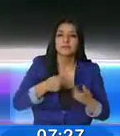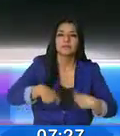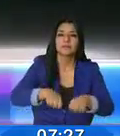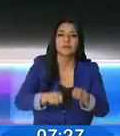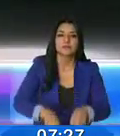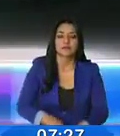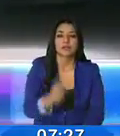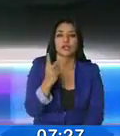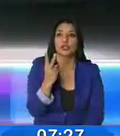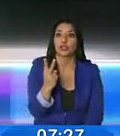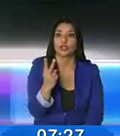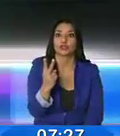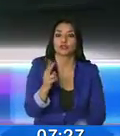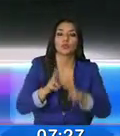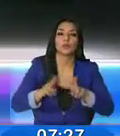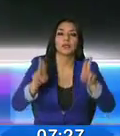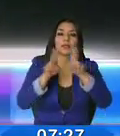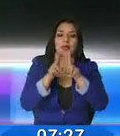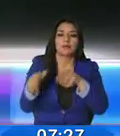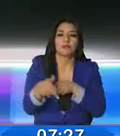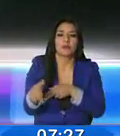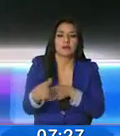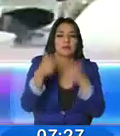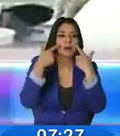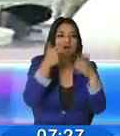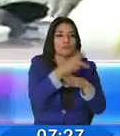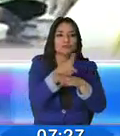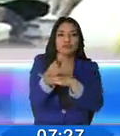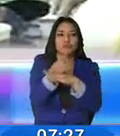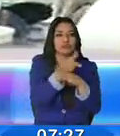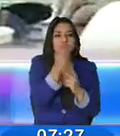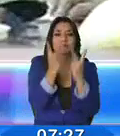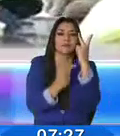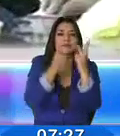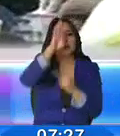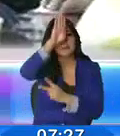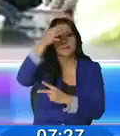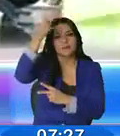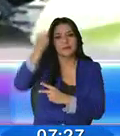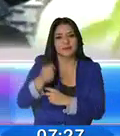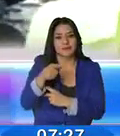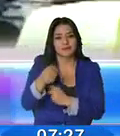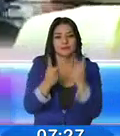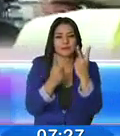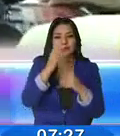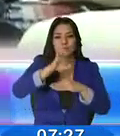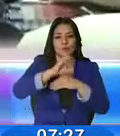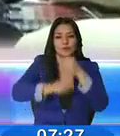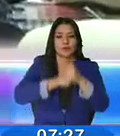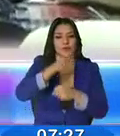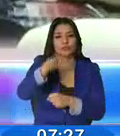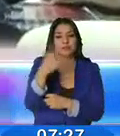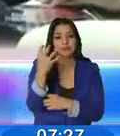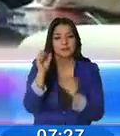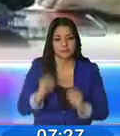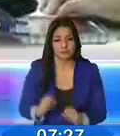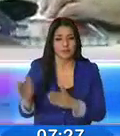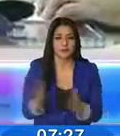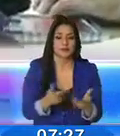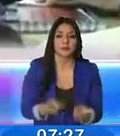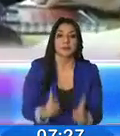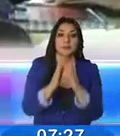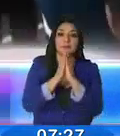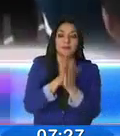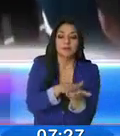contratación de 2 unidades móviles para las coberturas durante la visita del Papa Francisco a Ecuador en el año 2015. Asimismo, pidió